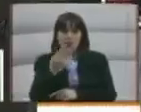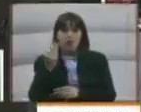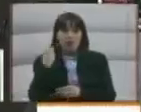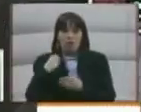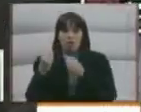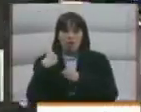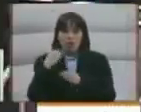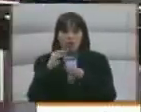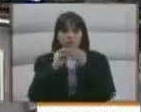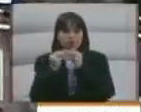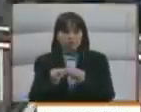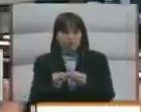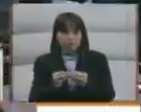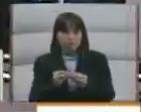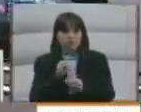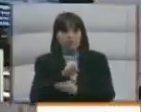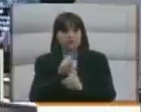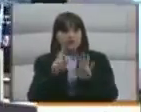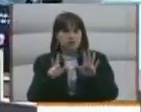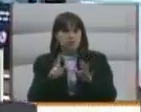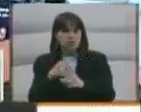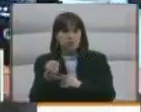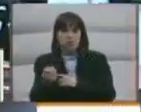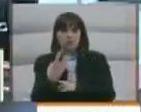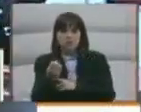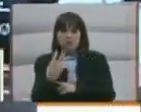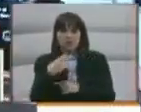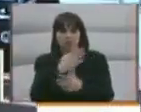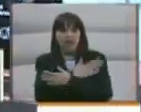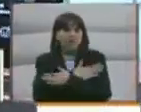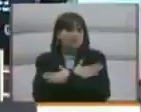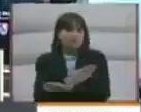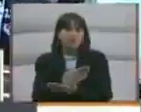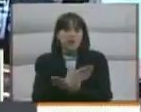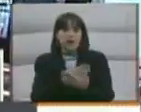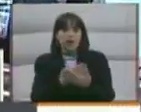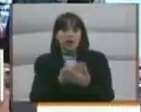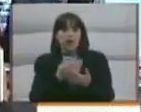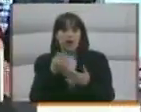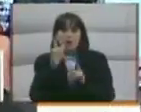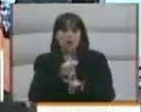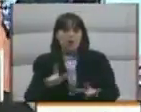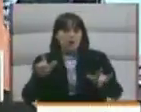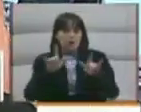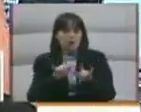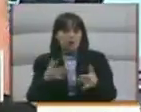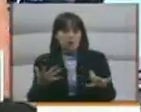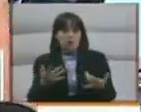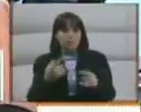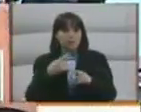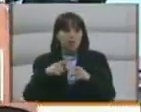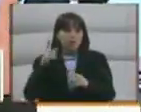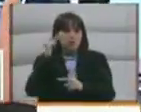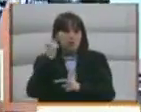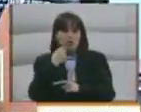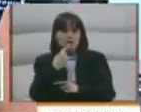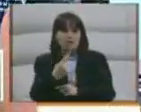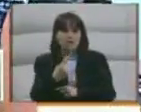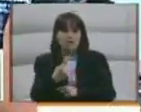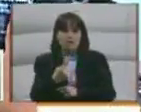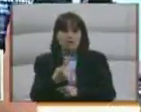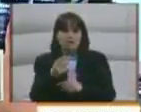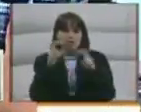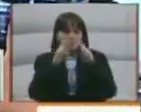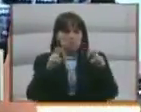18. Bueno, llegan aquí mensajes. Kida dice, te adoro, un abrazo para ti, mi amor. Suin dice que venga a inspeccionar en el